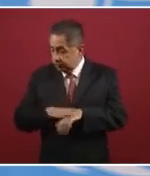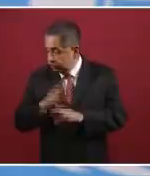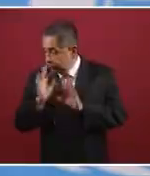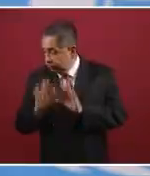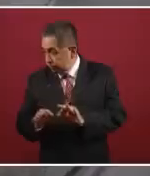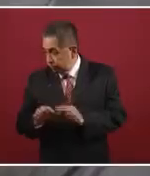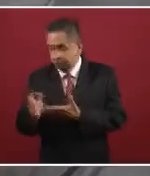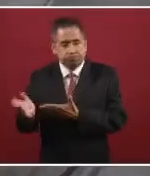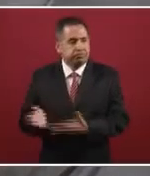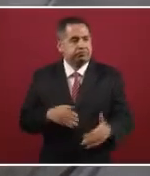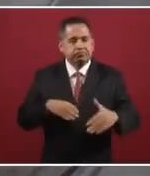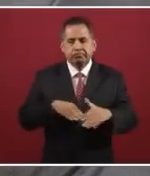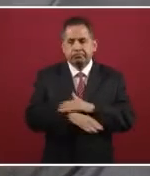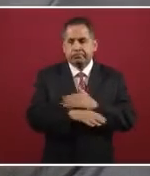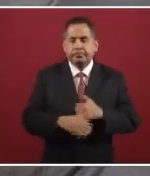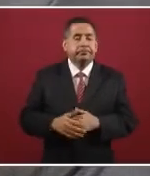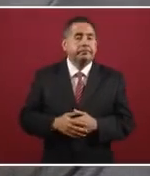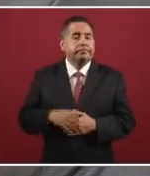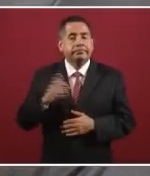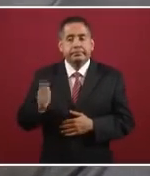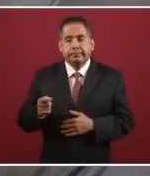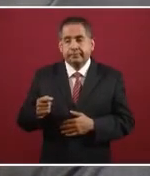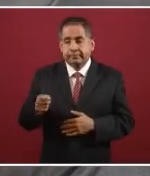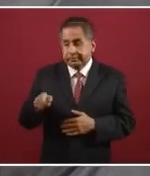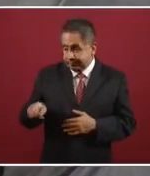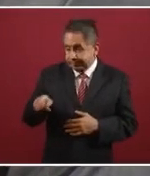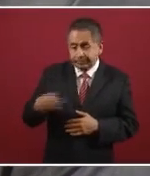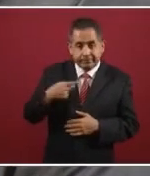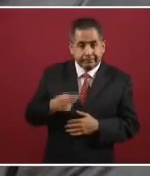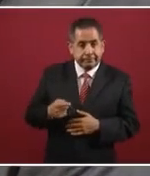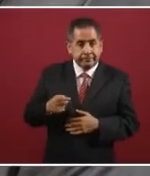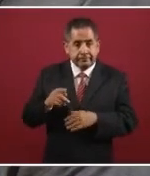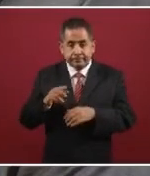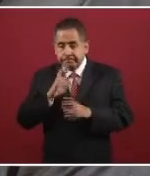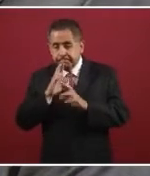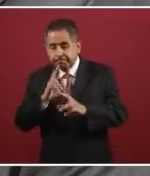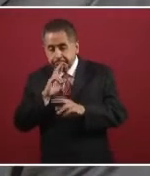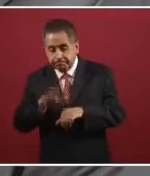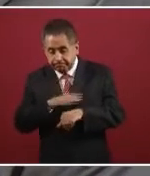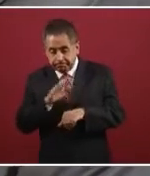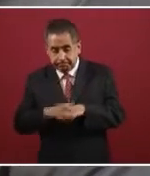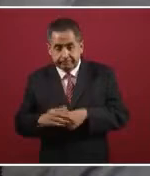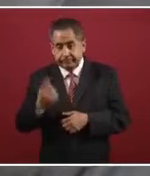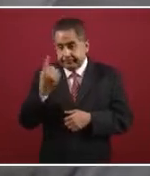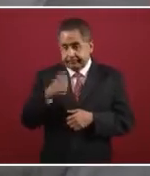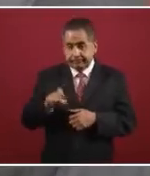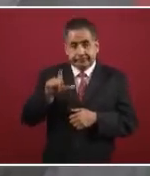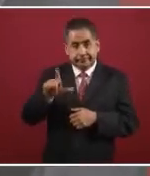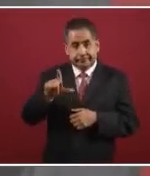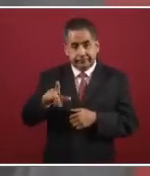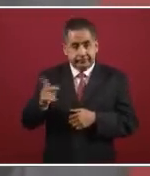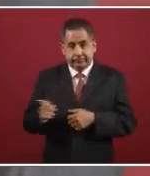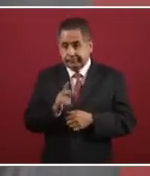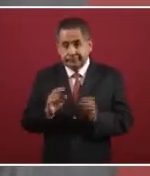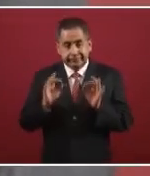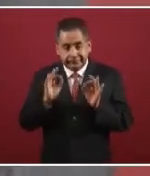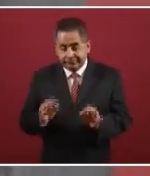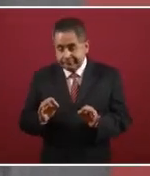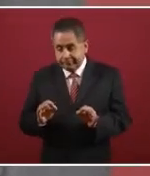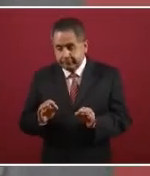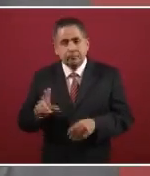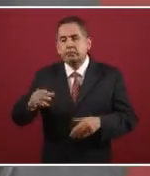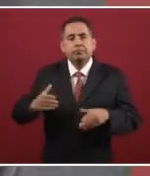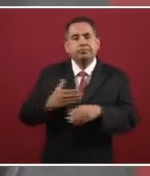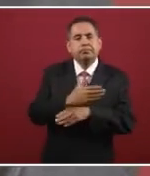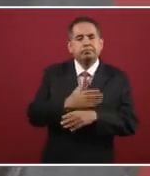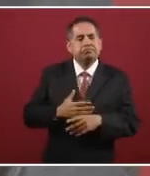Entonces el que contestaba bien 117 preguntas no pasaba.